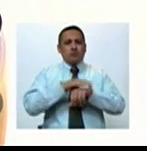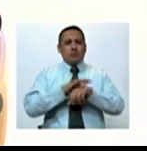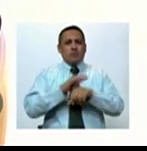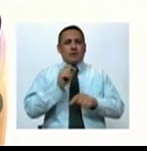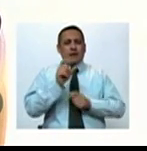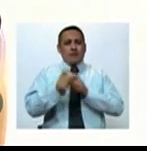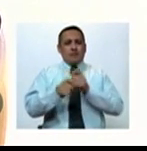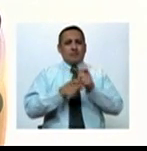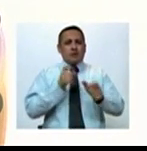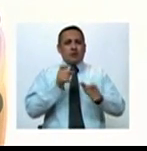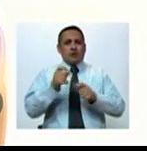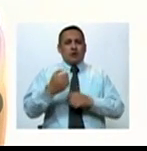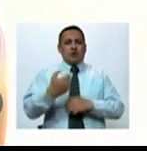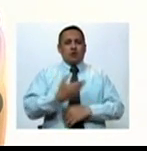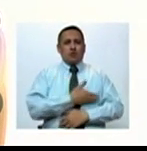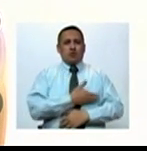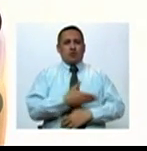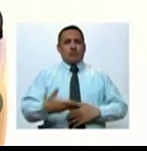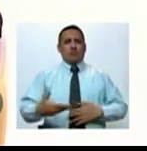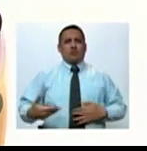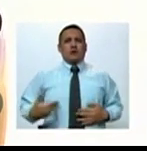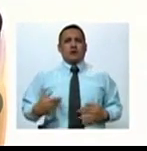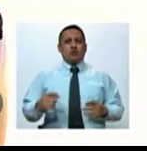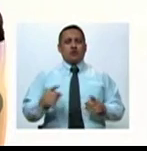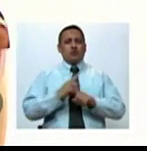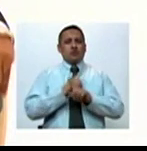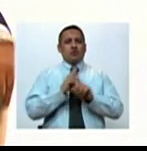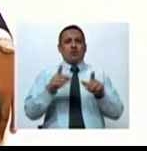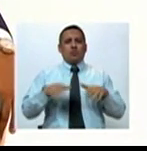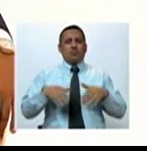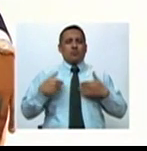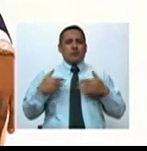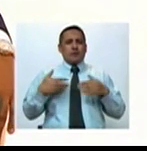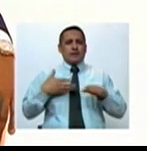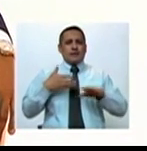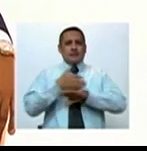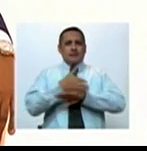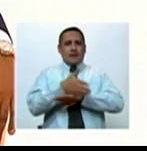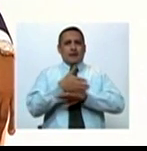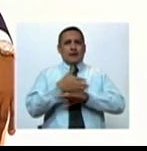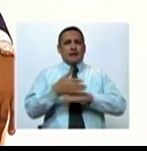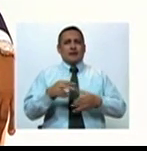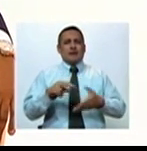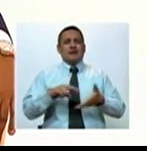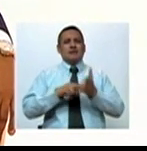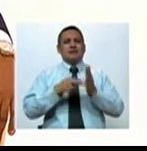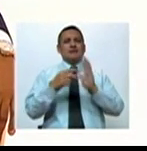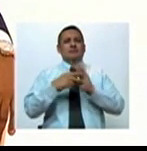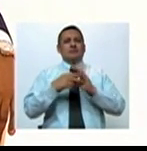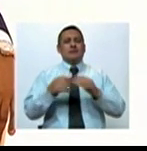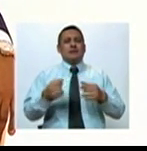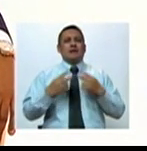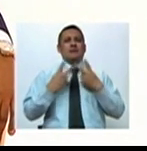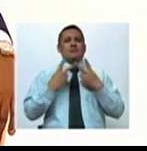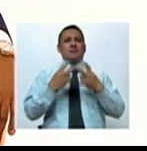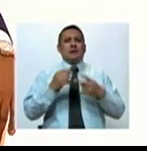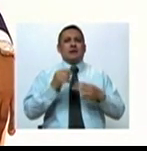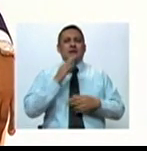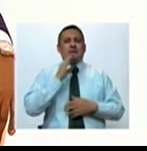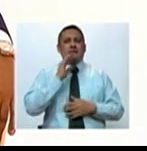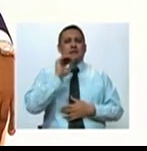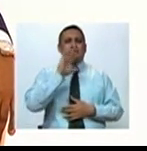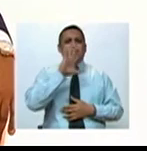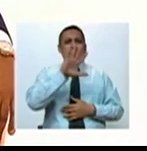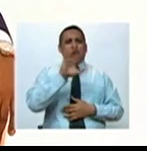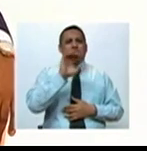puede acceder. Que es 5 URPs, ¿no es Sí, cierto? Y